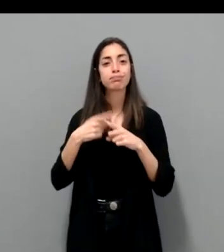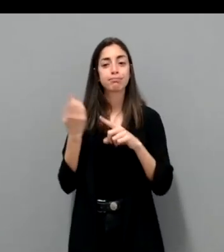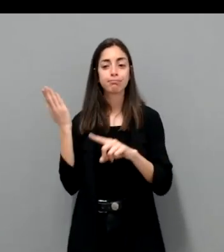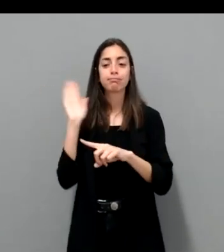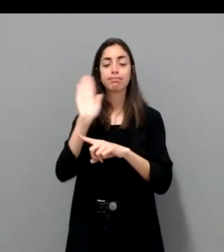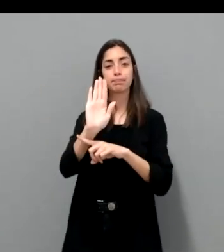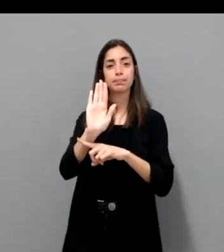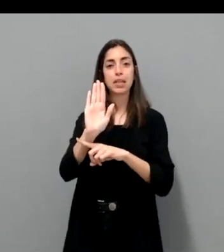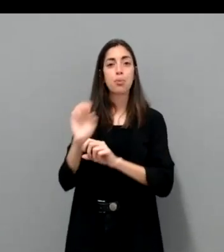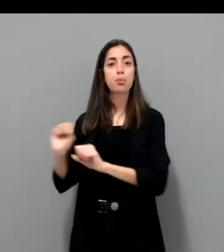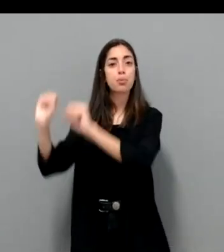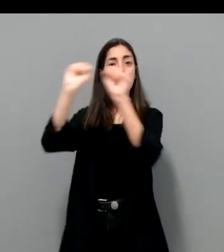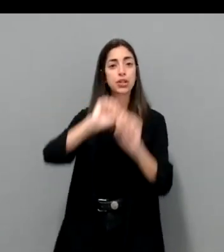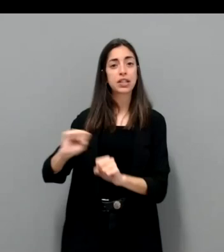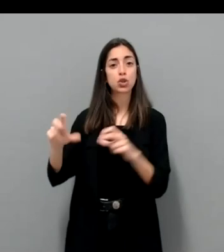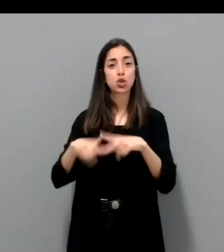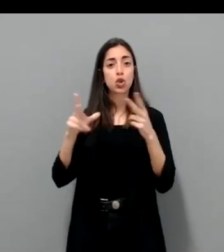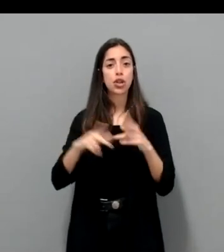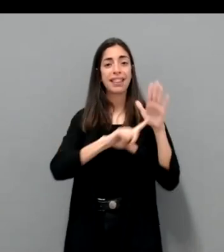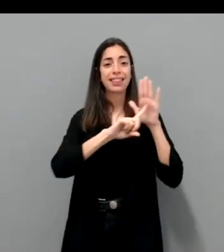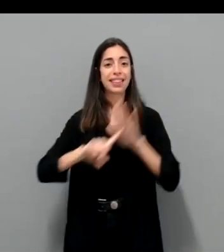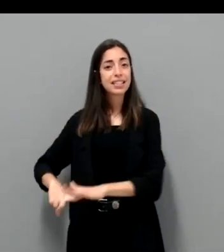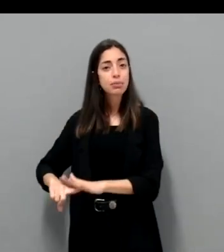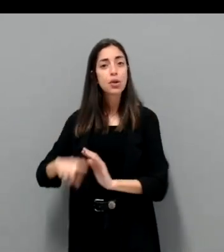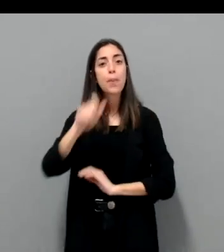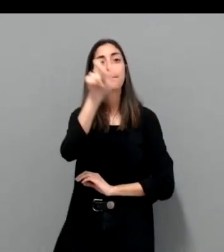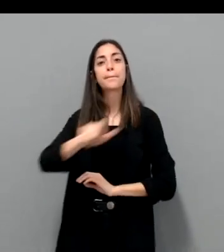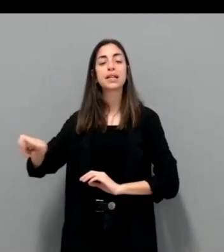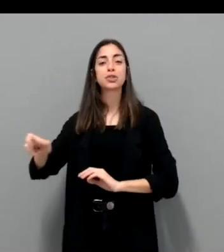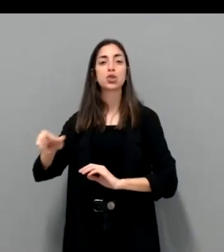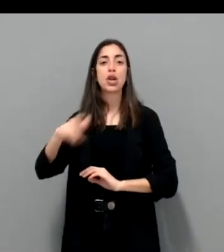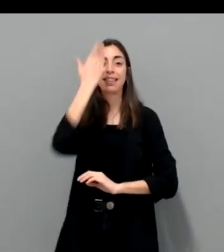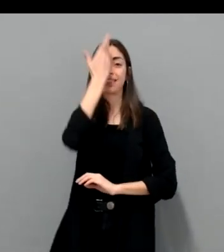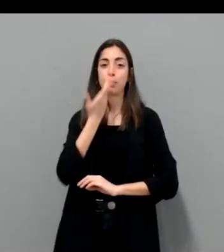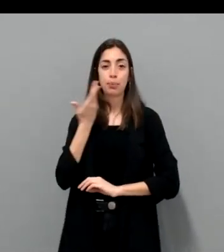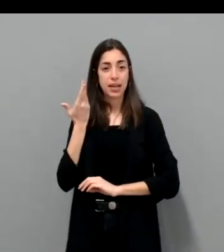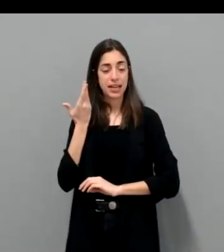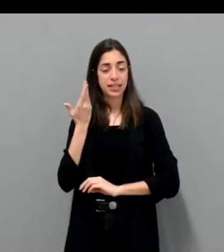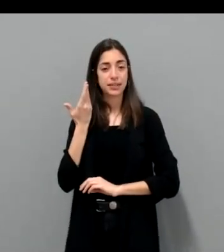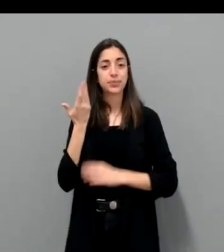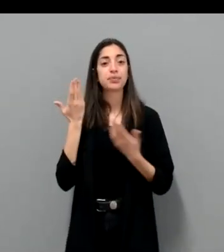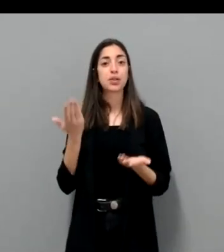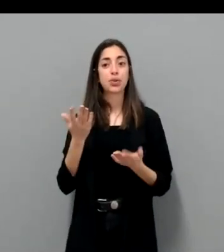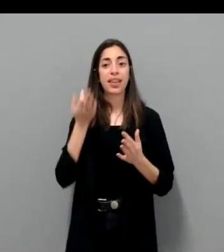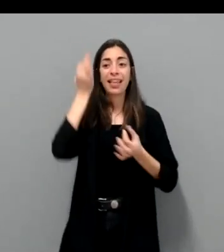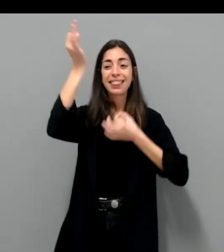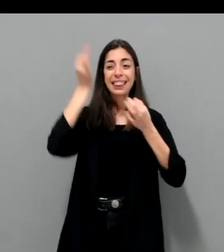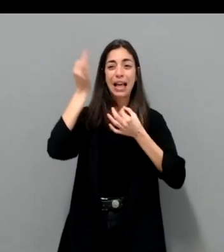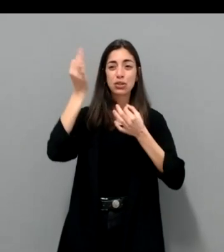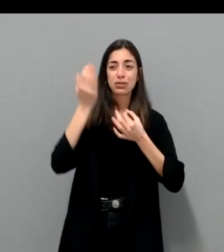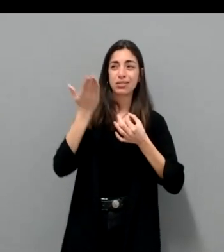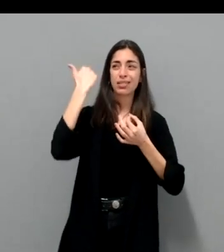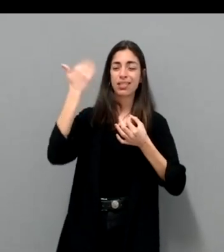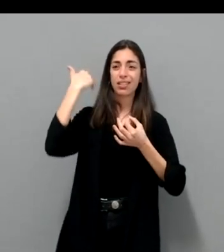Percepción Social de la Discriminación de las Personas con Parálisis Cerebral. Los datos en aquel momento ya